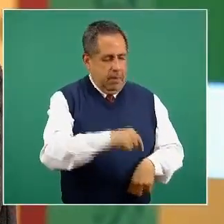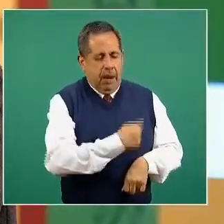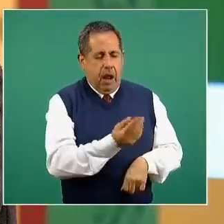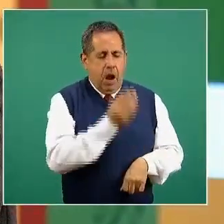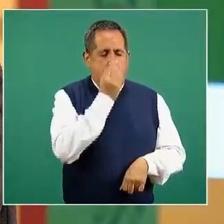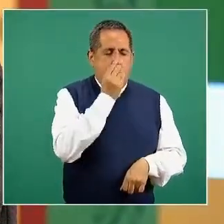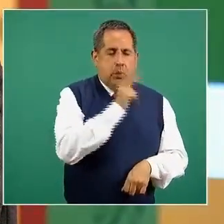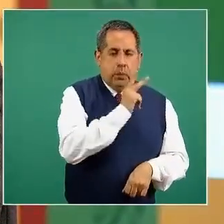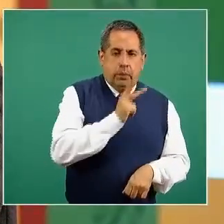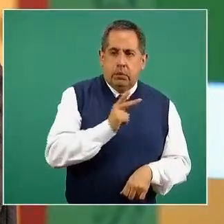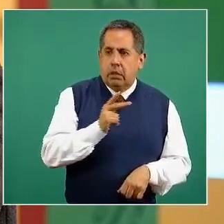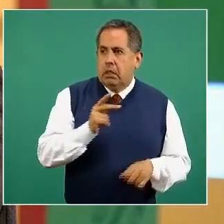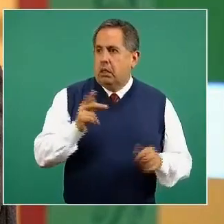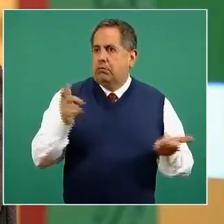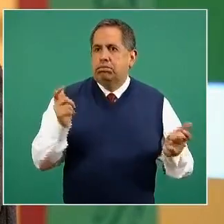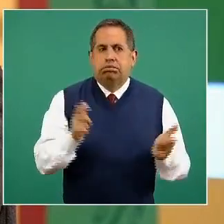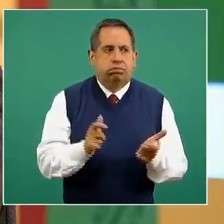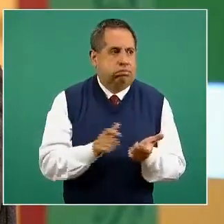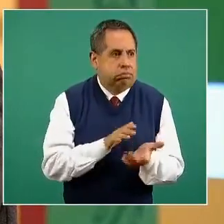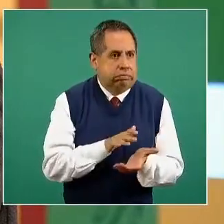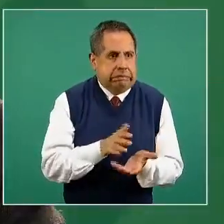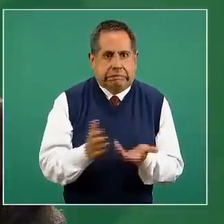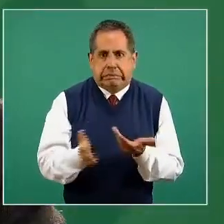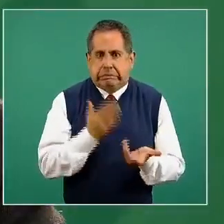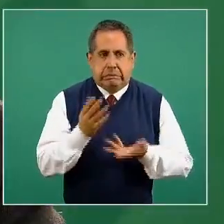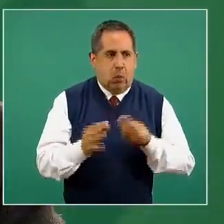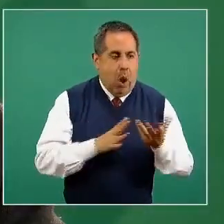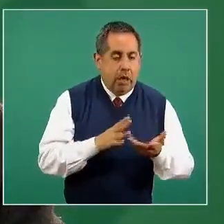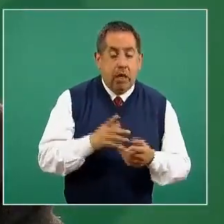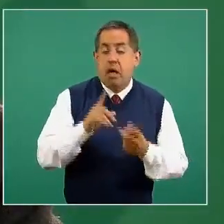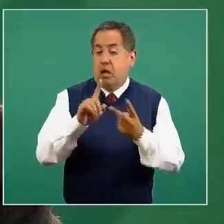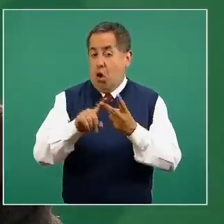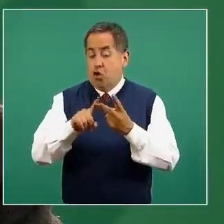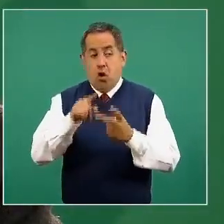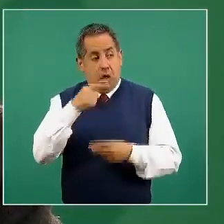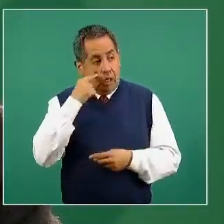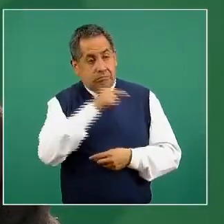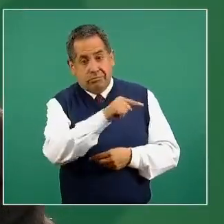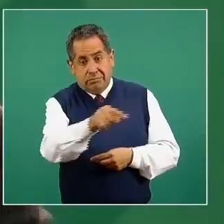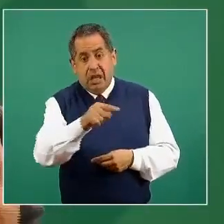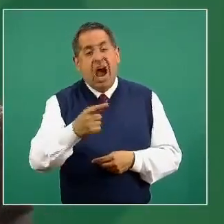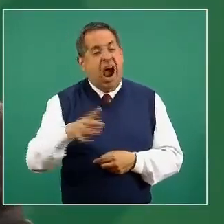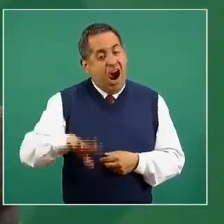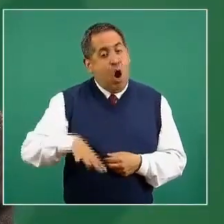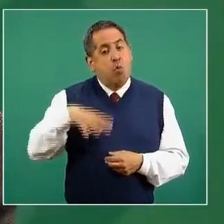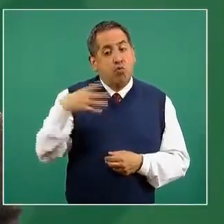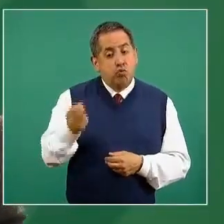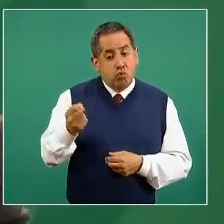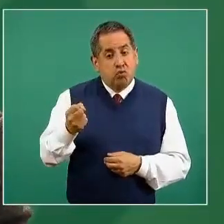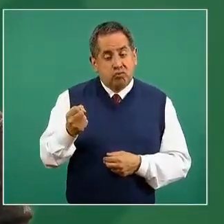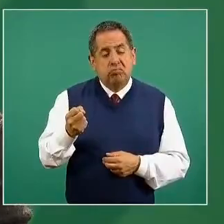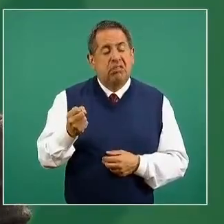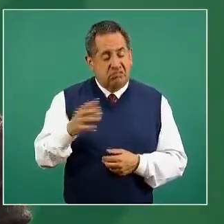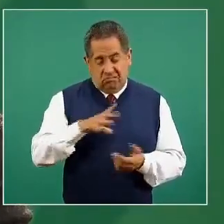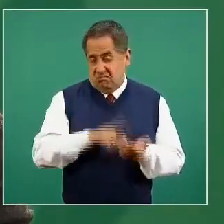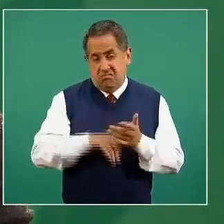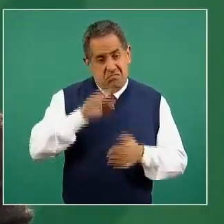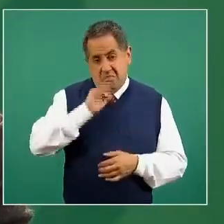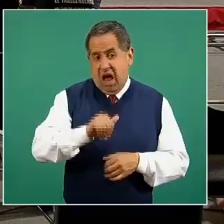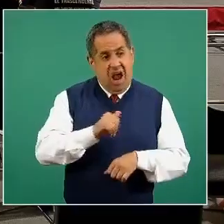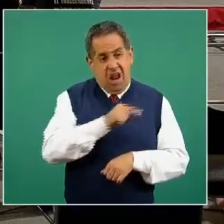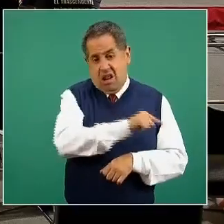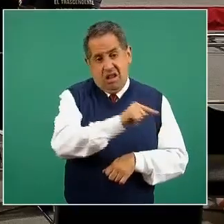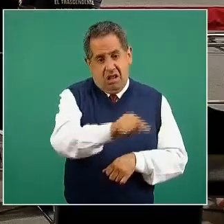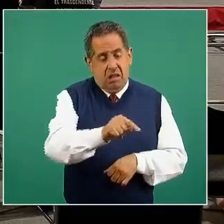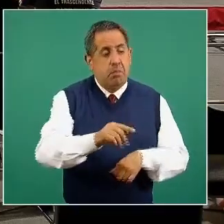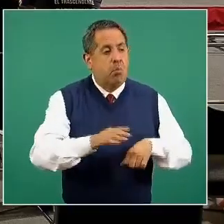posibilidad de tenerlos. Lo que también se ha detectado es abusos, eso sí, en algunos proveedores locales, personas